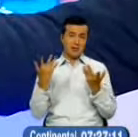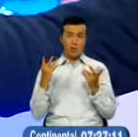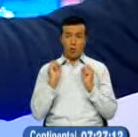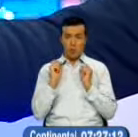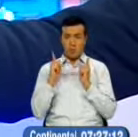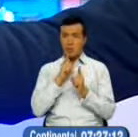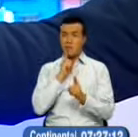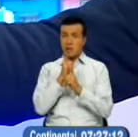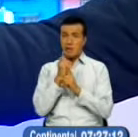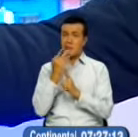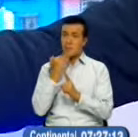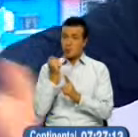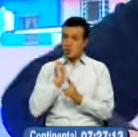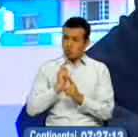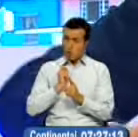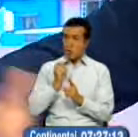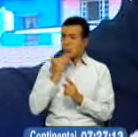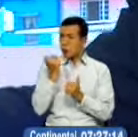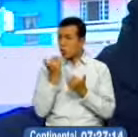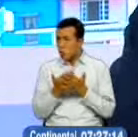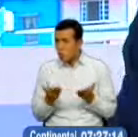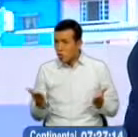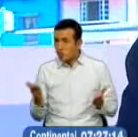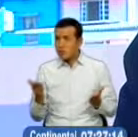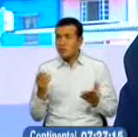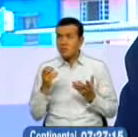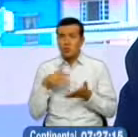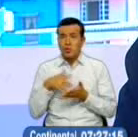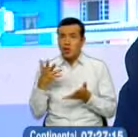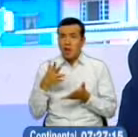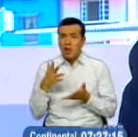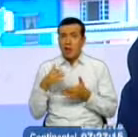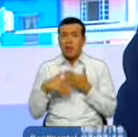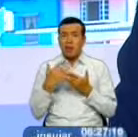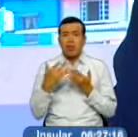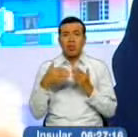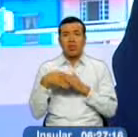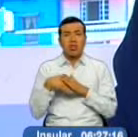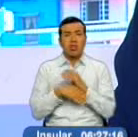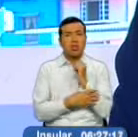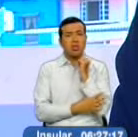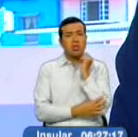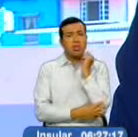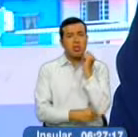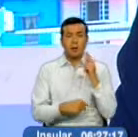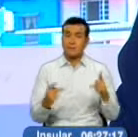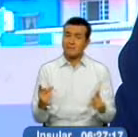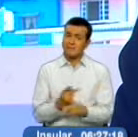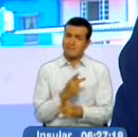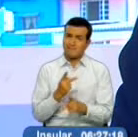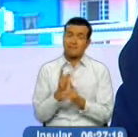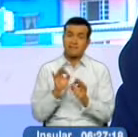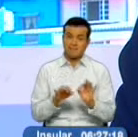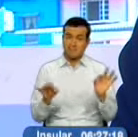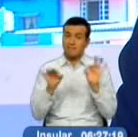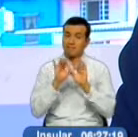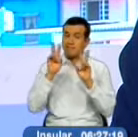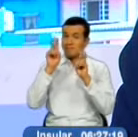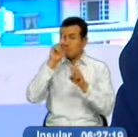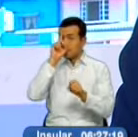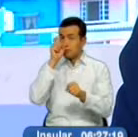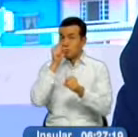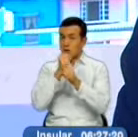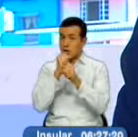oportunidad de mejores ingresos en el futuro. Esa es una lógica indudable. Por lo tanto, sin duda alguna, hay que trabajar mucho en los aspectos